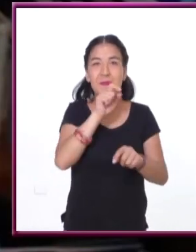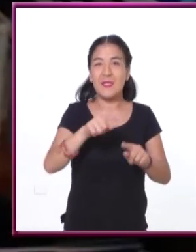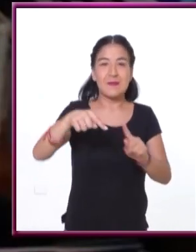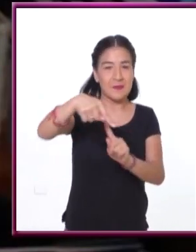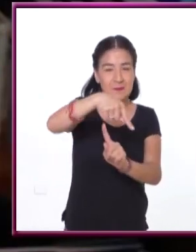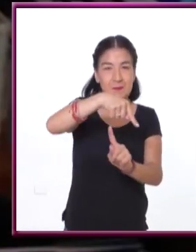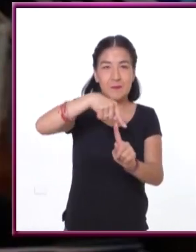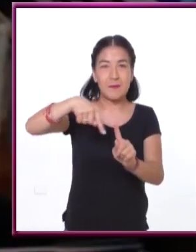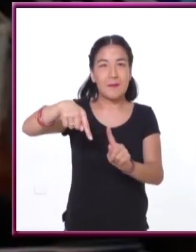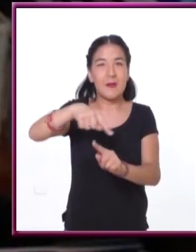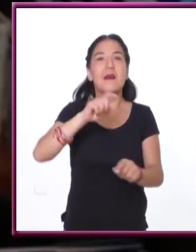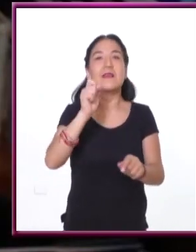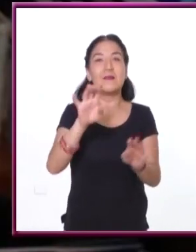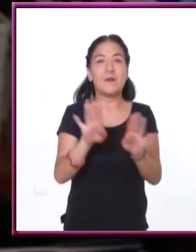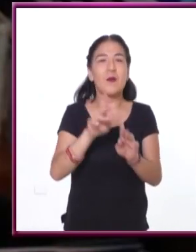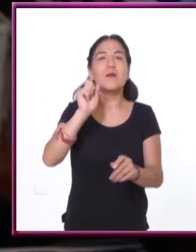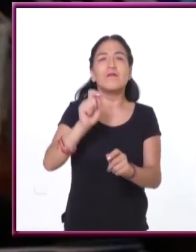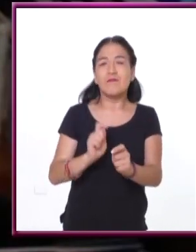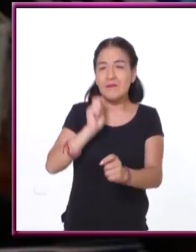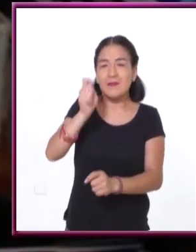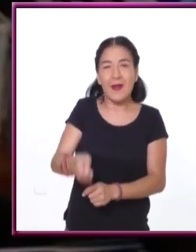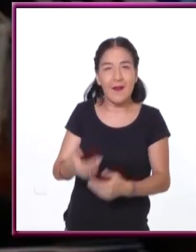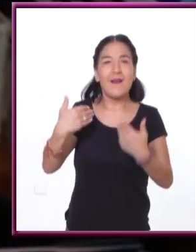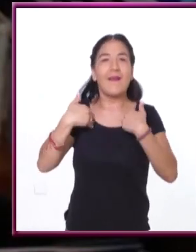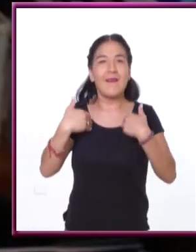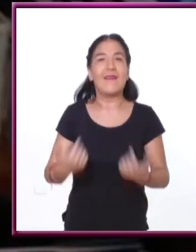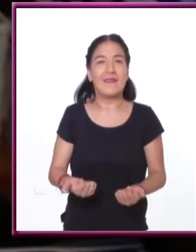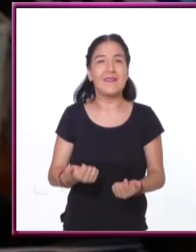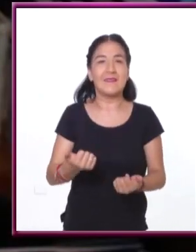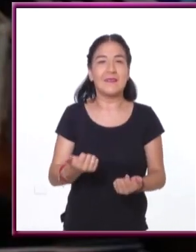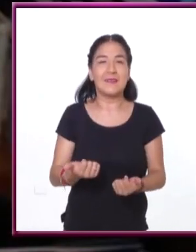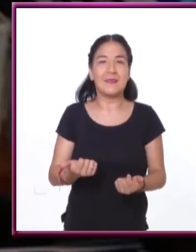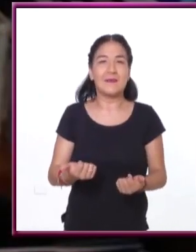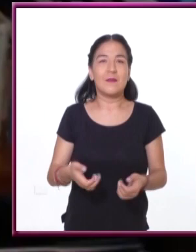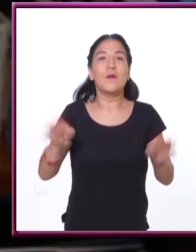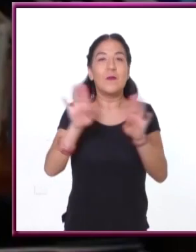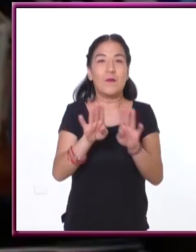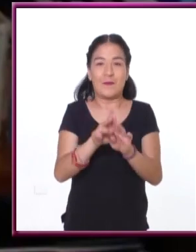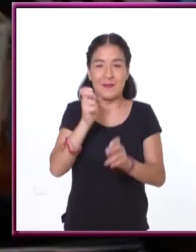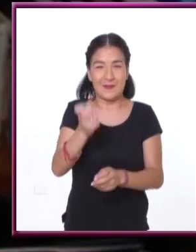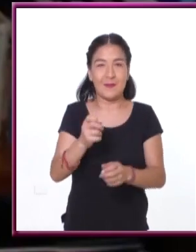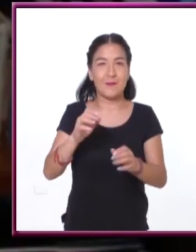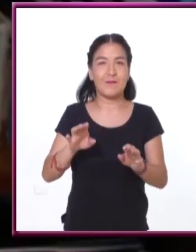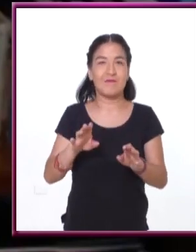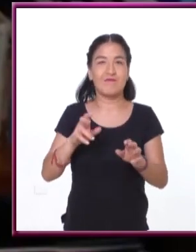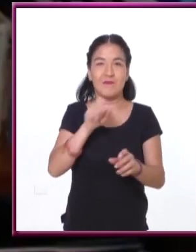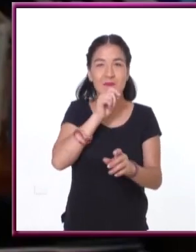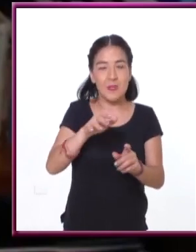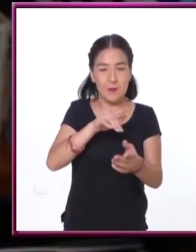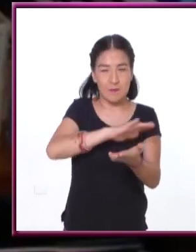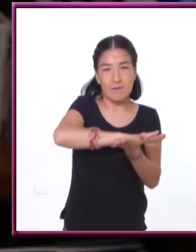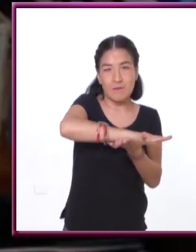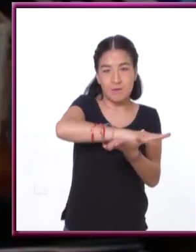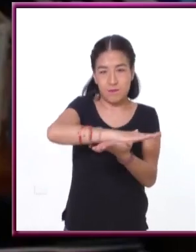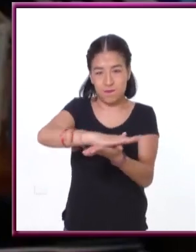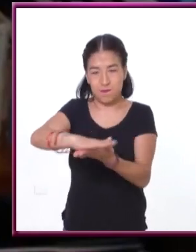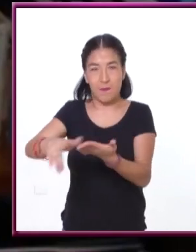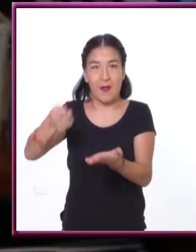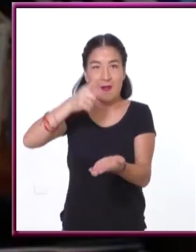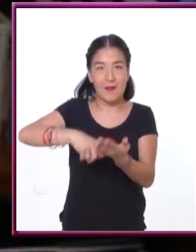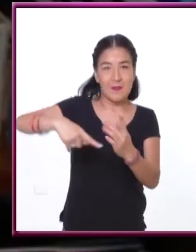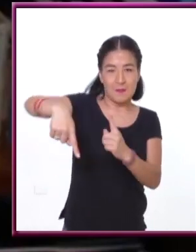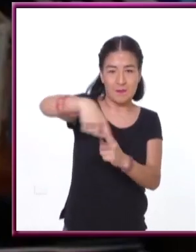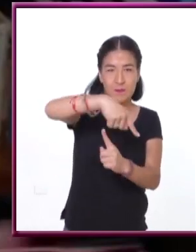esta línea, y vio que la única interpretación posible era si había estos cuerpos moviéndose en un plano alrededor de